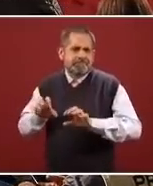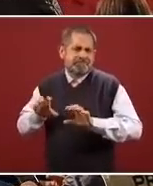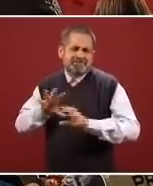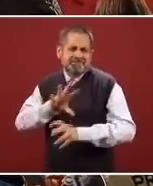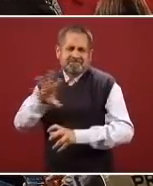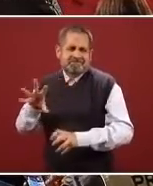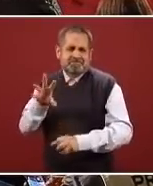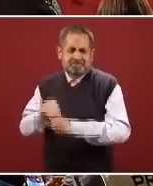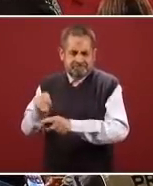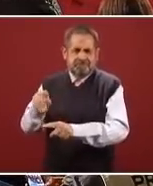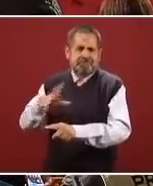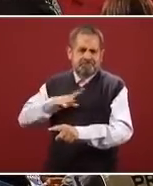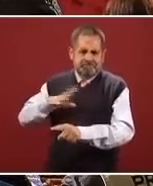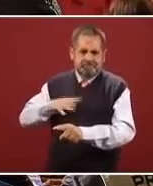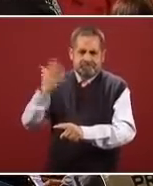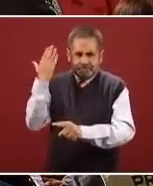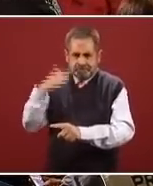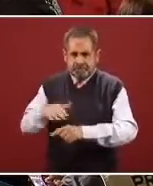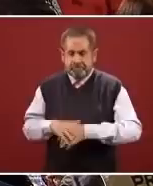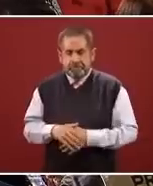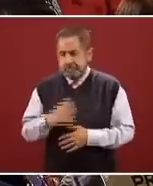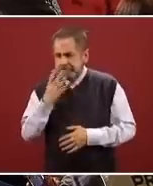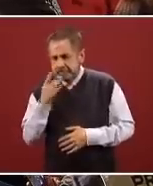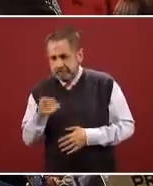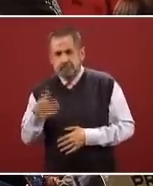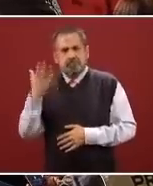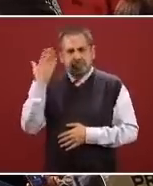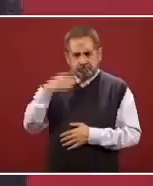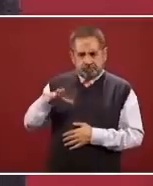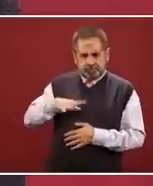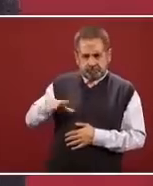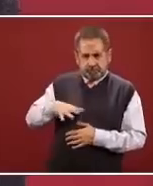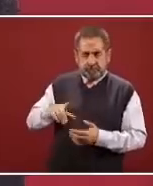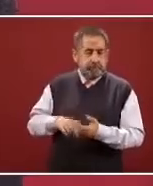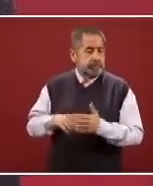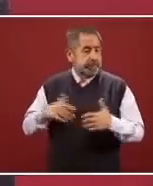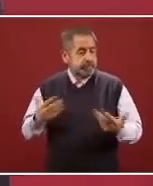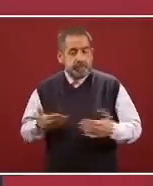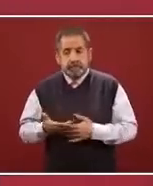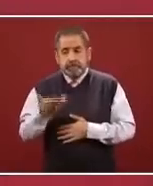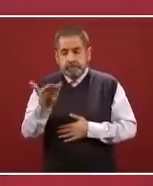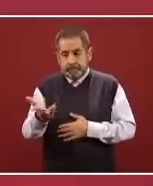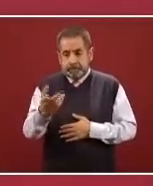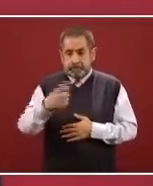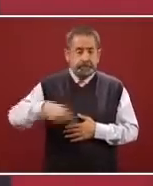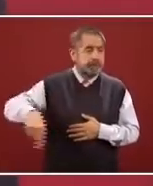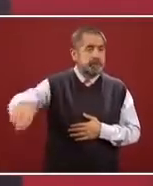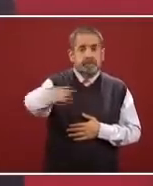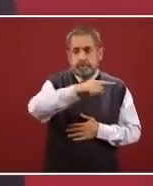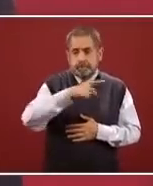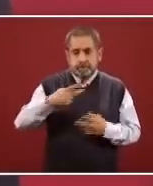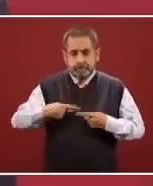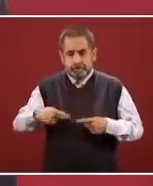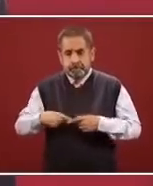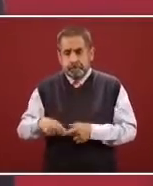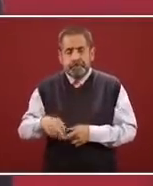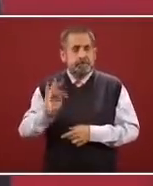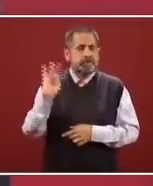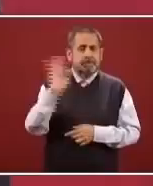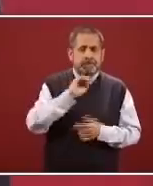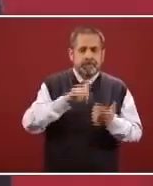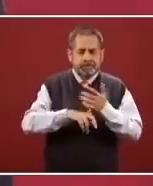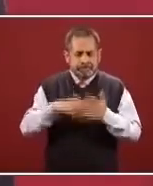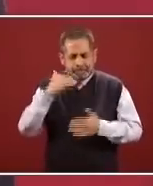sofisticada. No es cualquier cosa. Entonces, yo pediría a la población de que si hay